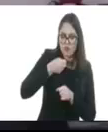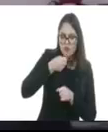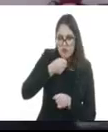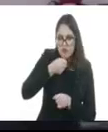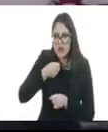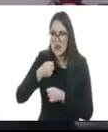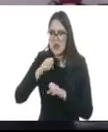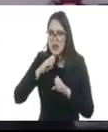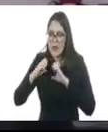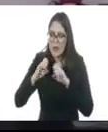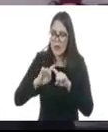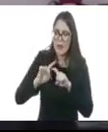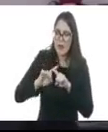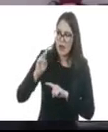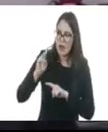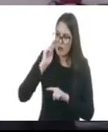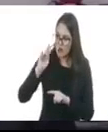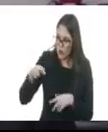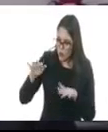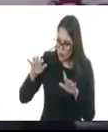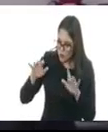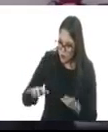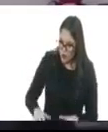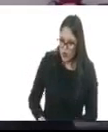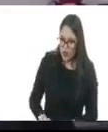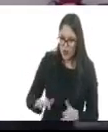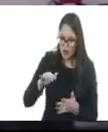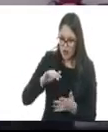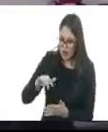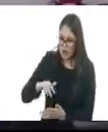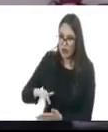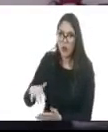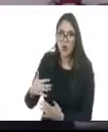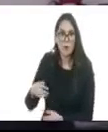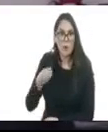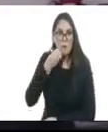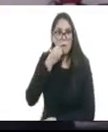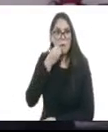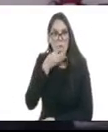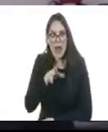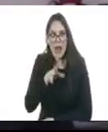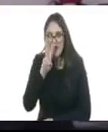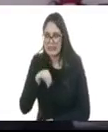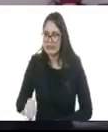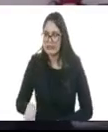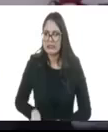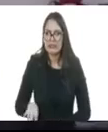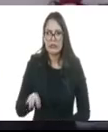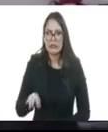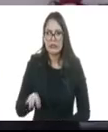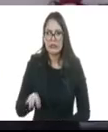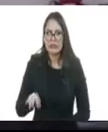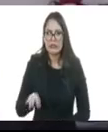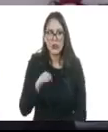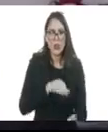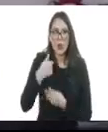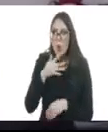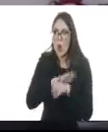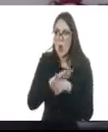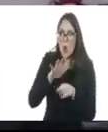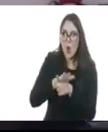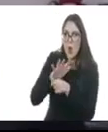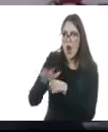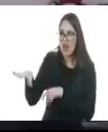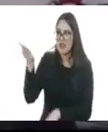todos esos trabajos íbamos a poder elegir, ¿no? Porque hay muy buen